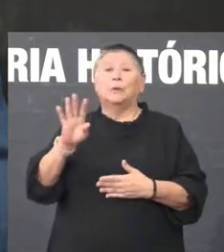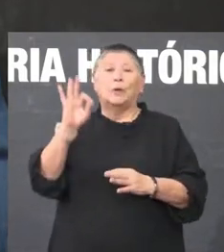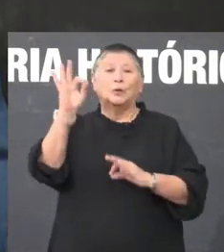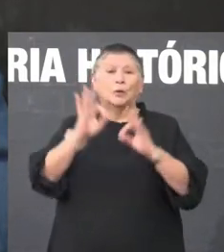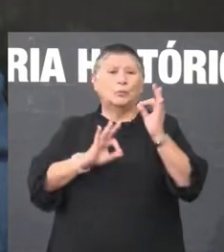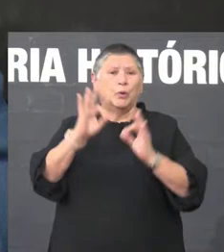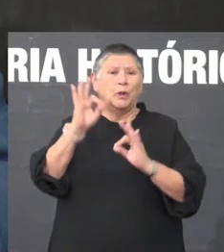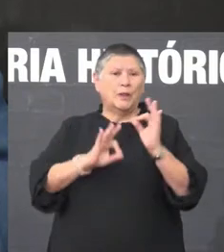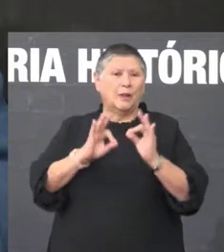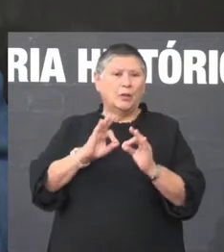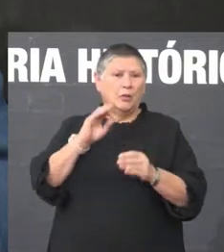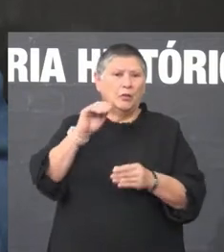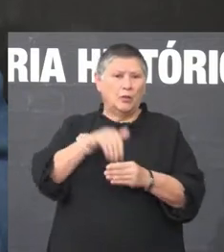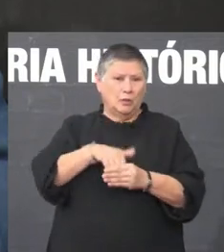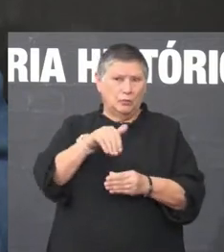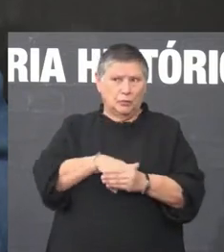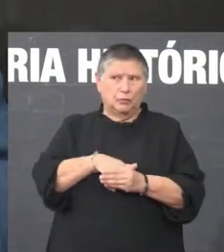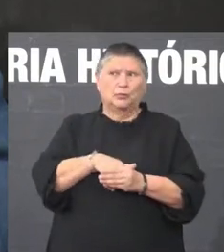sufragios.